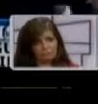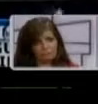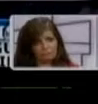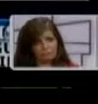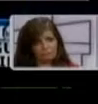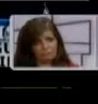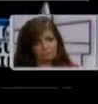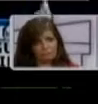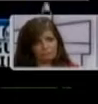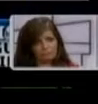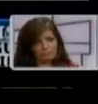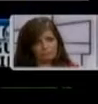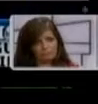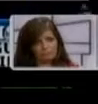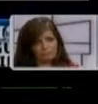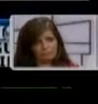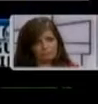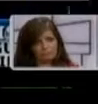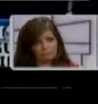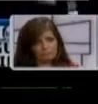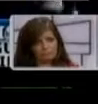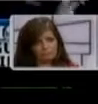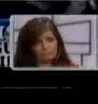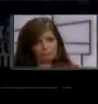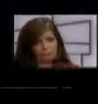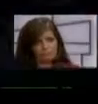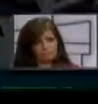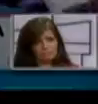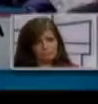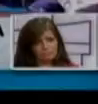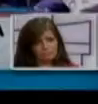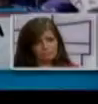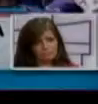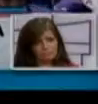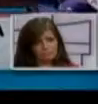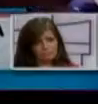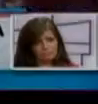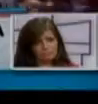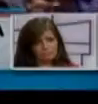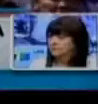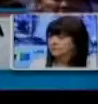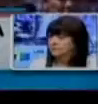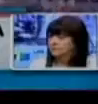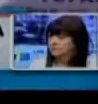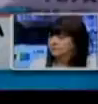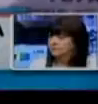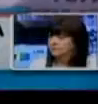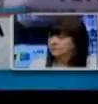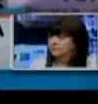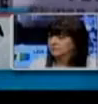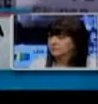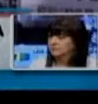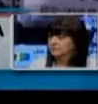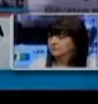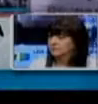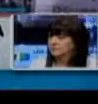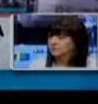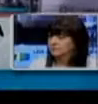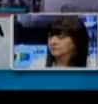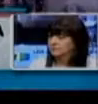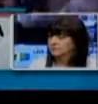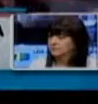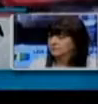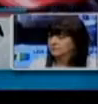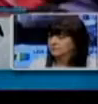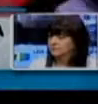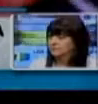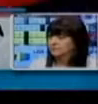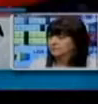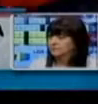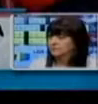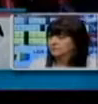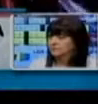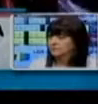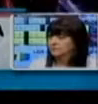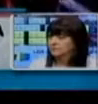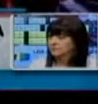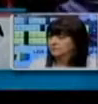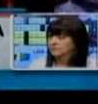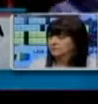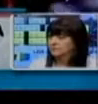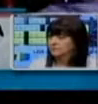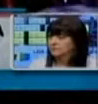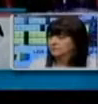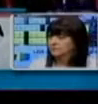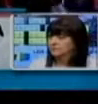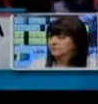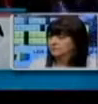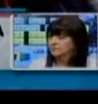muy clara, habló del tema de la seguridad. A ver, para poner las cosas en su justa dimensión y proporción, no hay la gente que